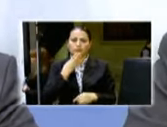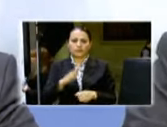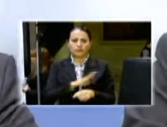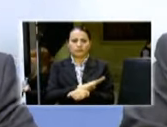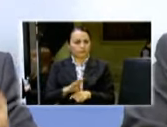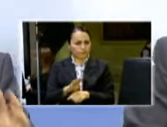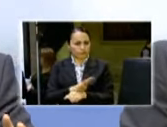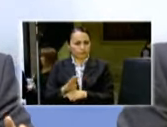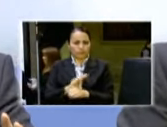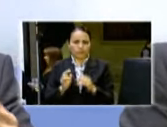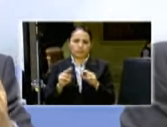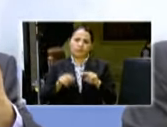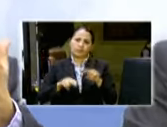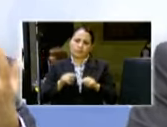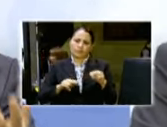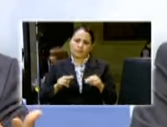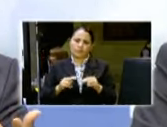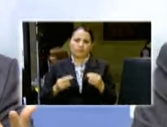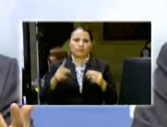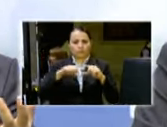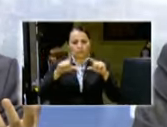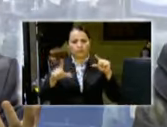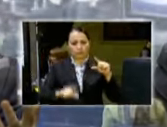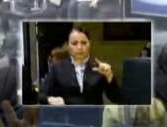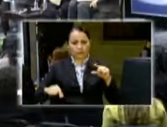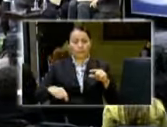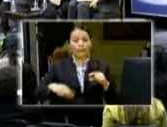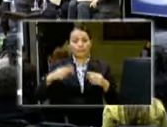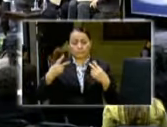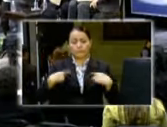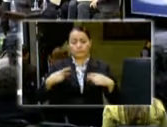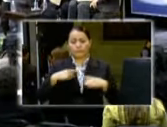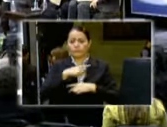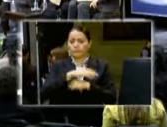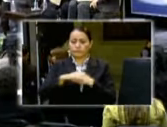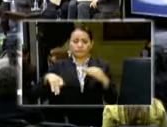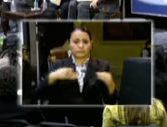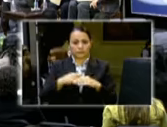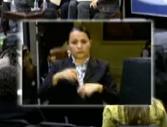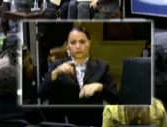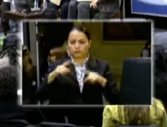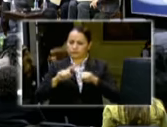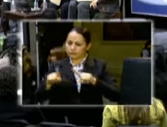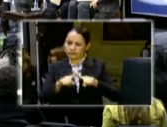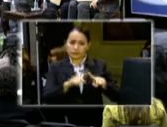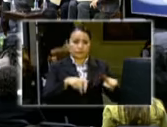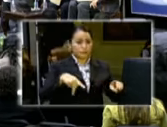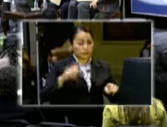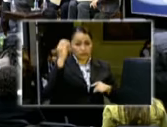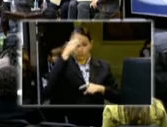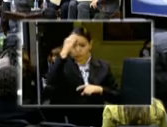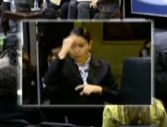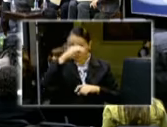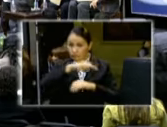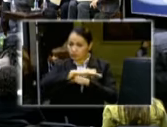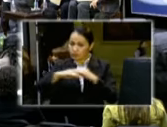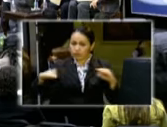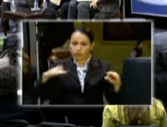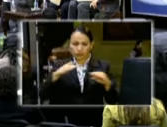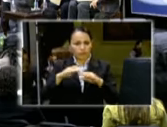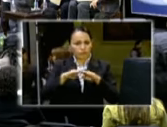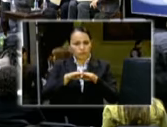nivel nacional. En pocas palabras, los mexicanos seremos muy diferentes, pero todos en términos de opinión pública, y esto ha sido una